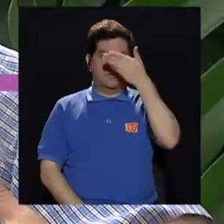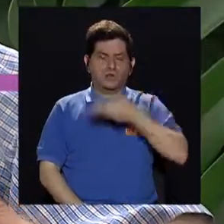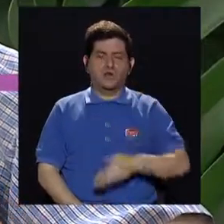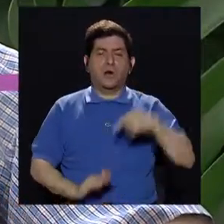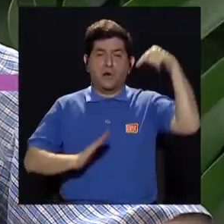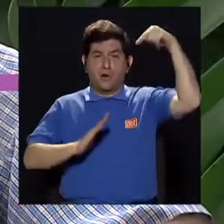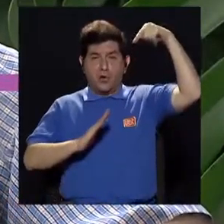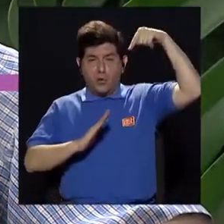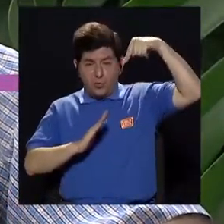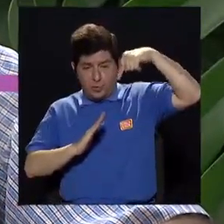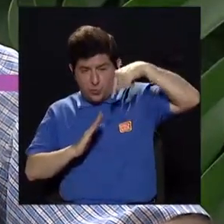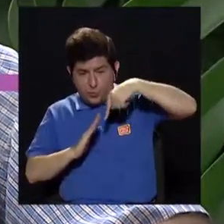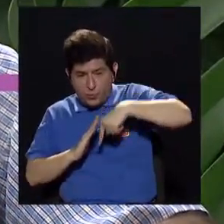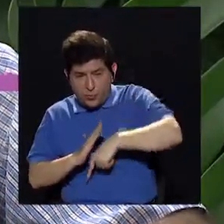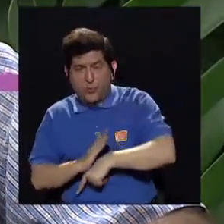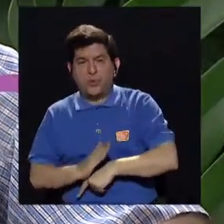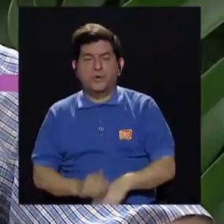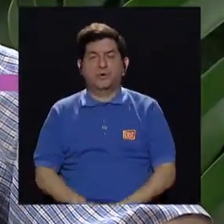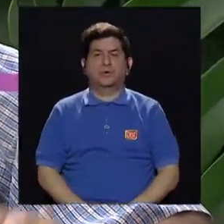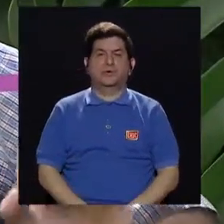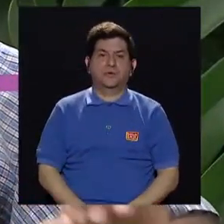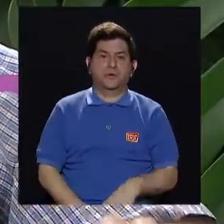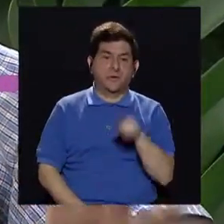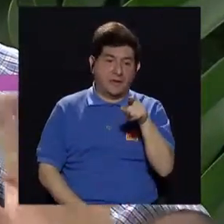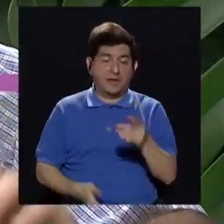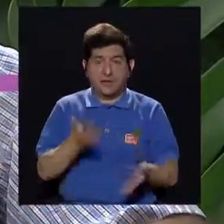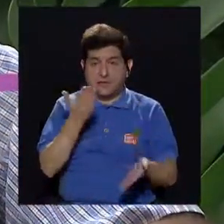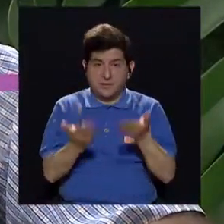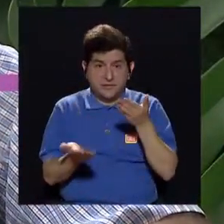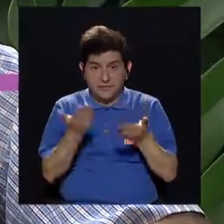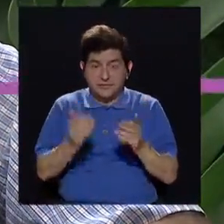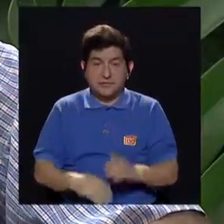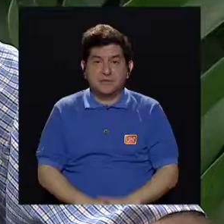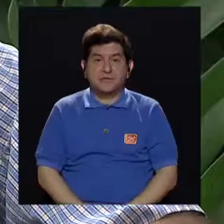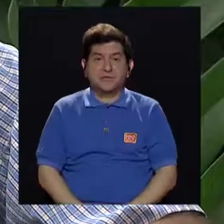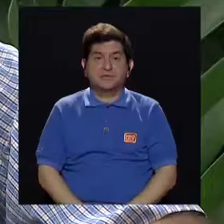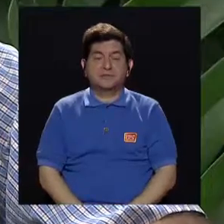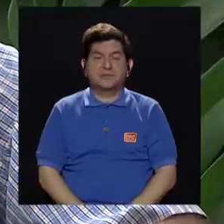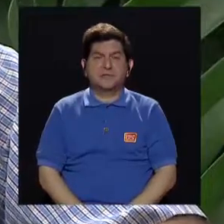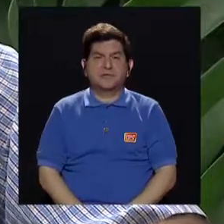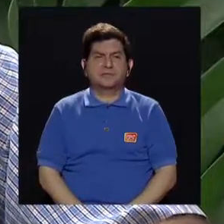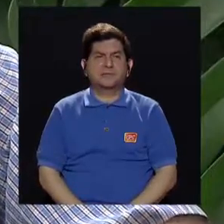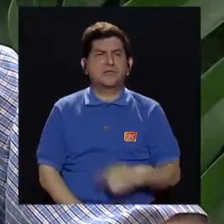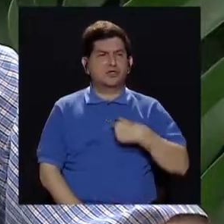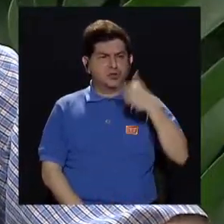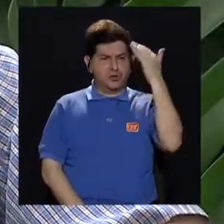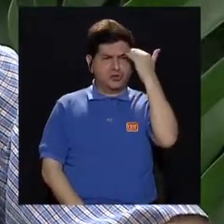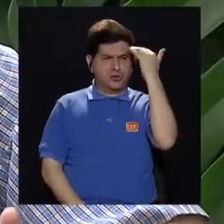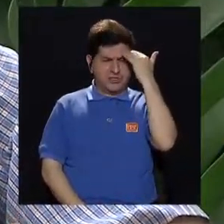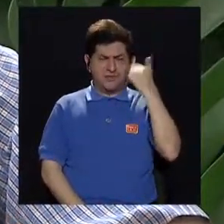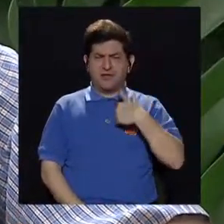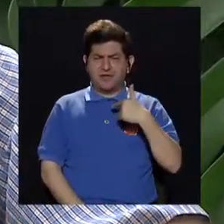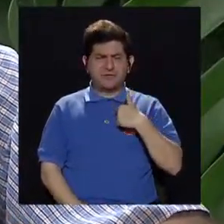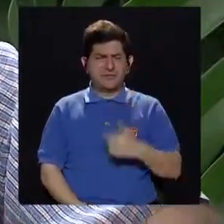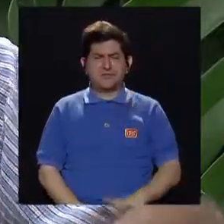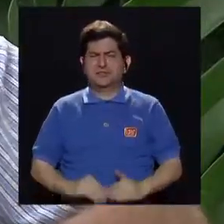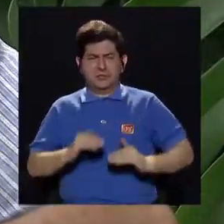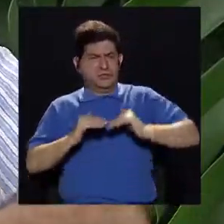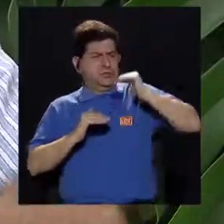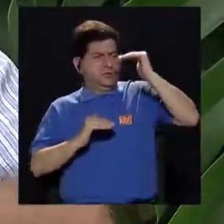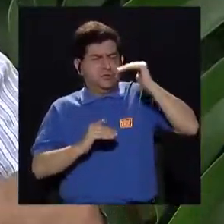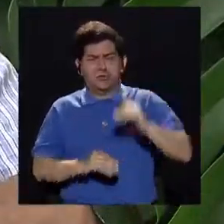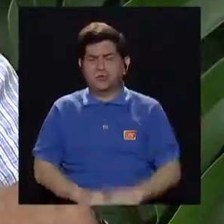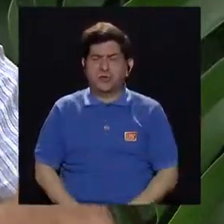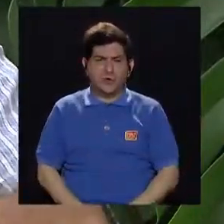respirar muy profundamente, digamos, es una de las primeras características, y gracias que hizo la pregunta, porque siempre la pregunta, bueno, ¿cómo sé yo si me estoy esforzando mucho, si no